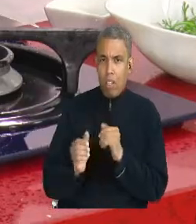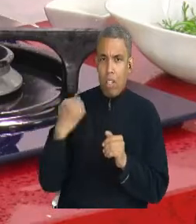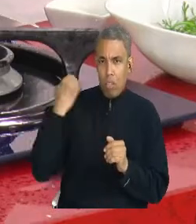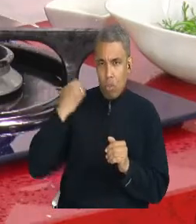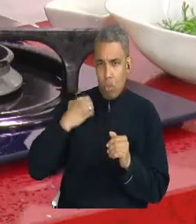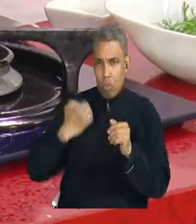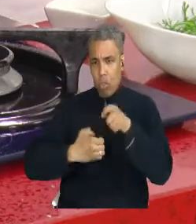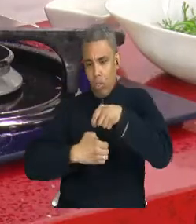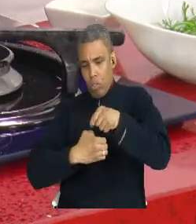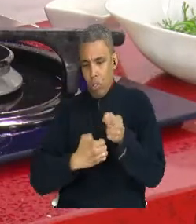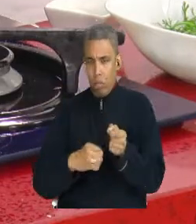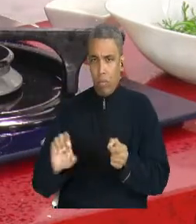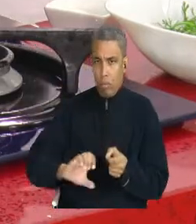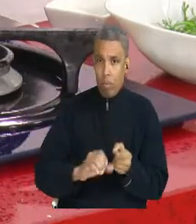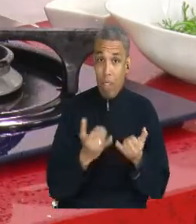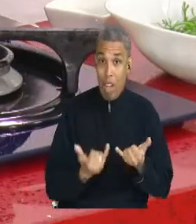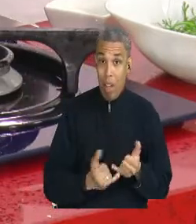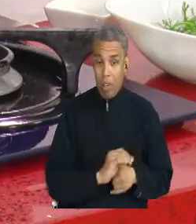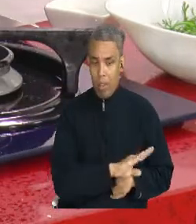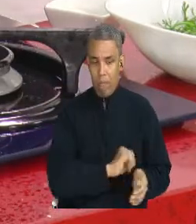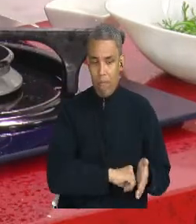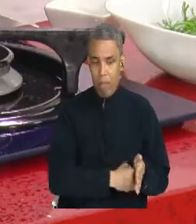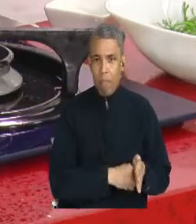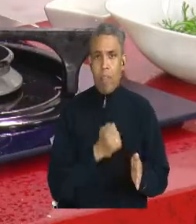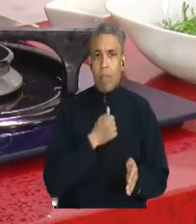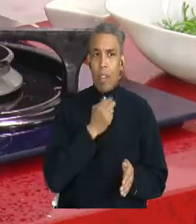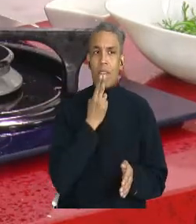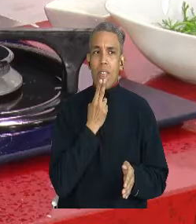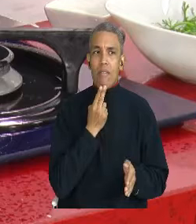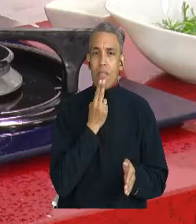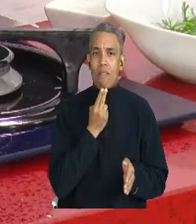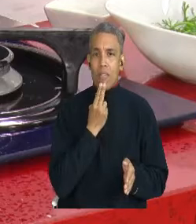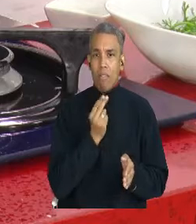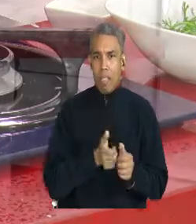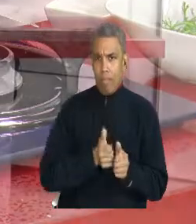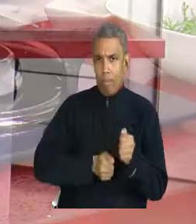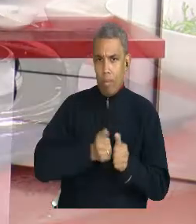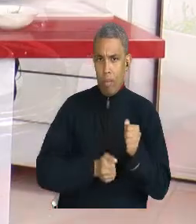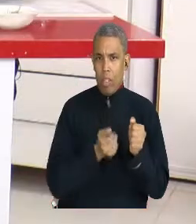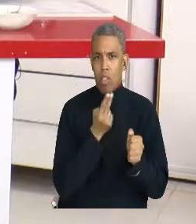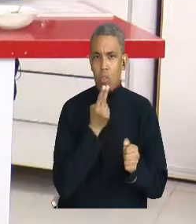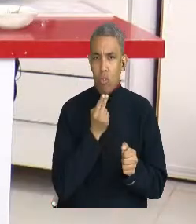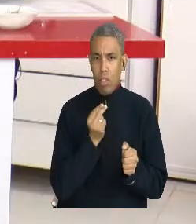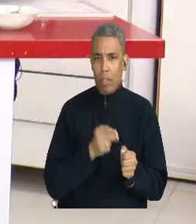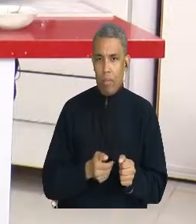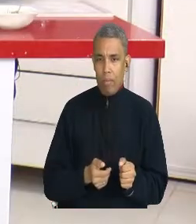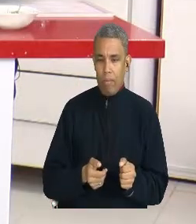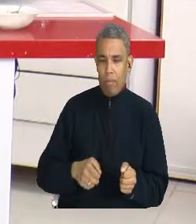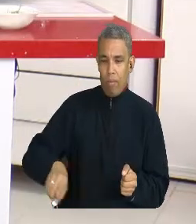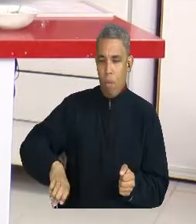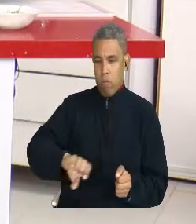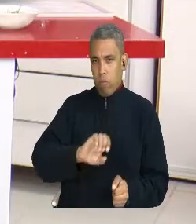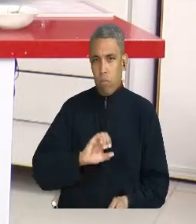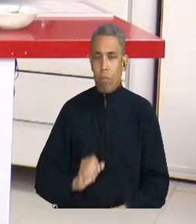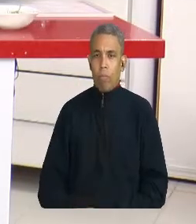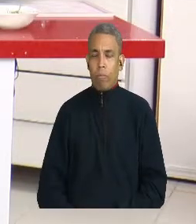de crema de leche. Esa es la crema de leche. Ya Ruchi ya conoce los productos y todos sean blancos. Ya. Otro